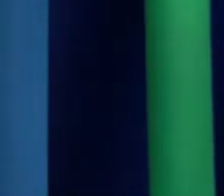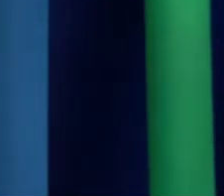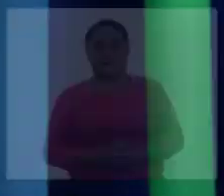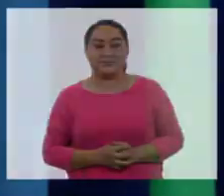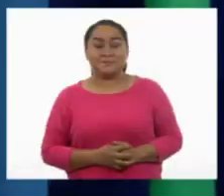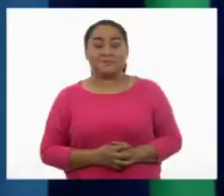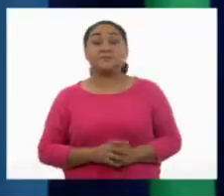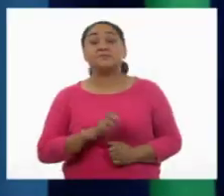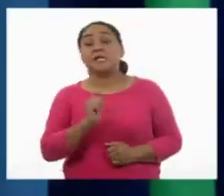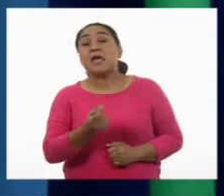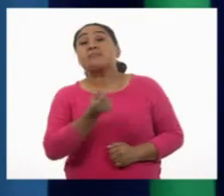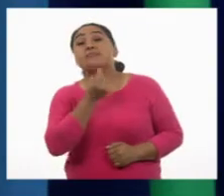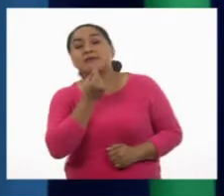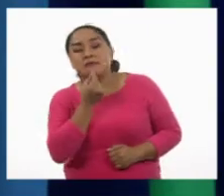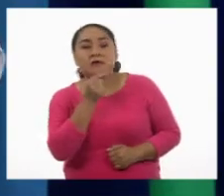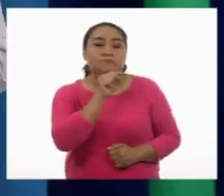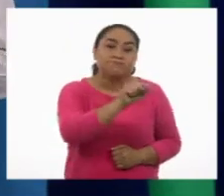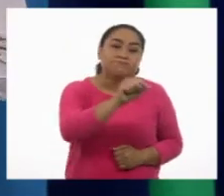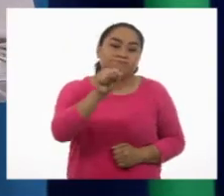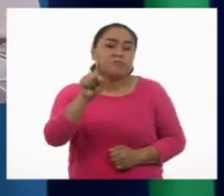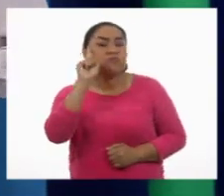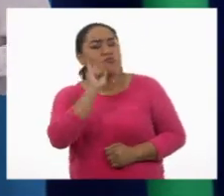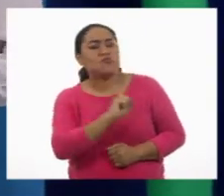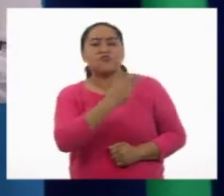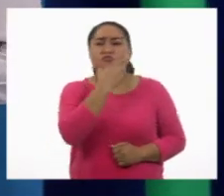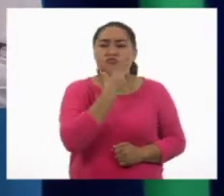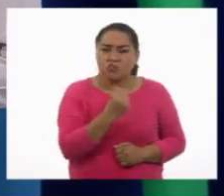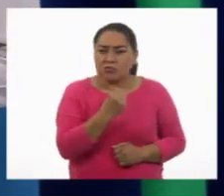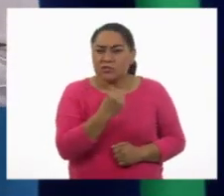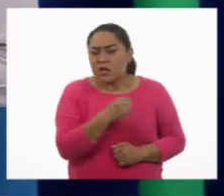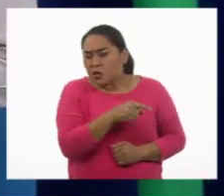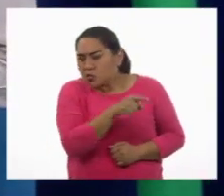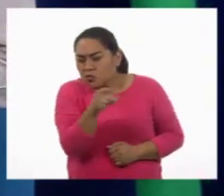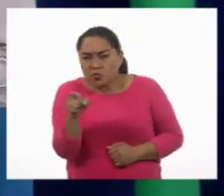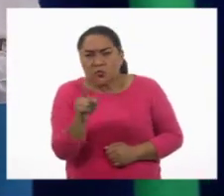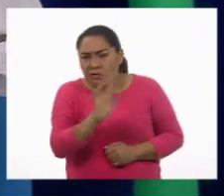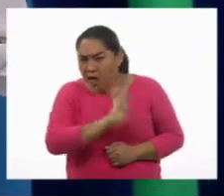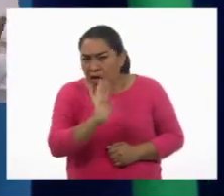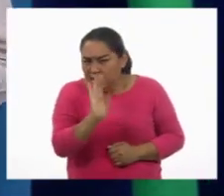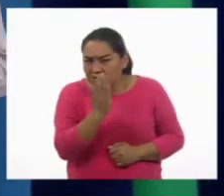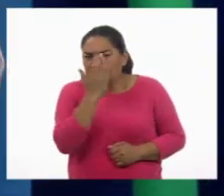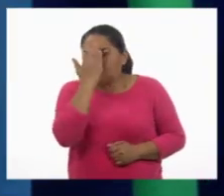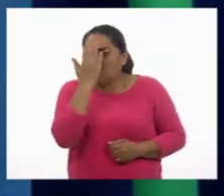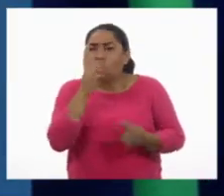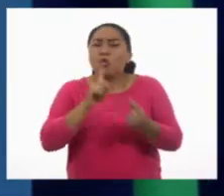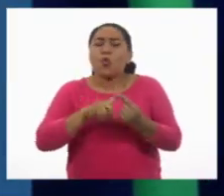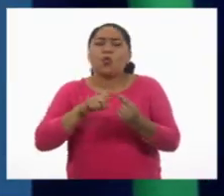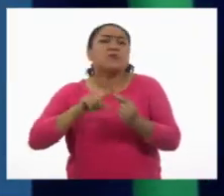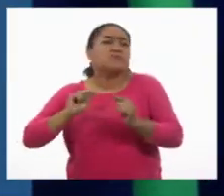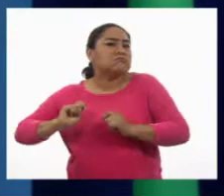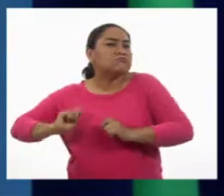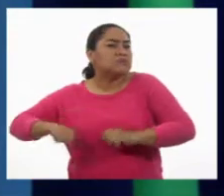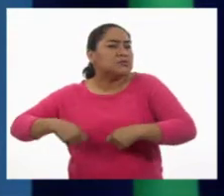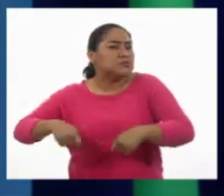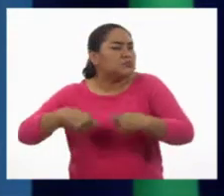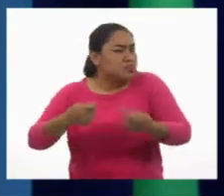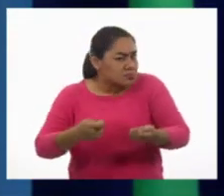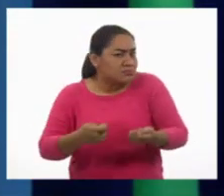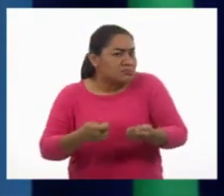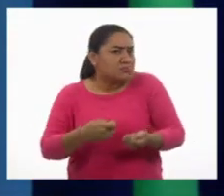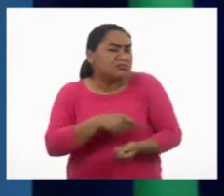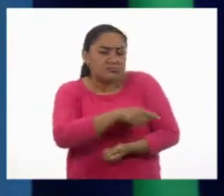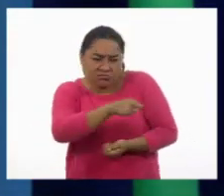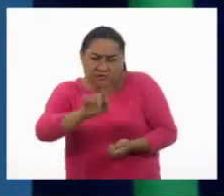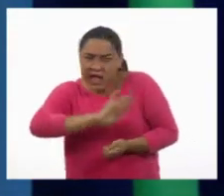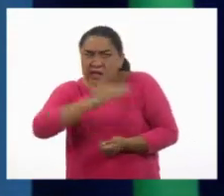Niñas y niños, ustedes pueden conocer de dónde proviene. Todos tenemos antepasados que vinieron